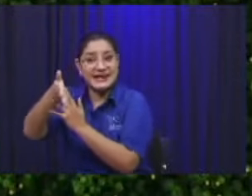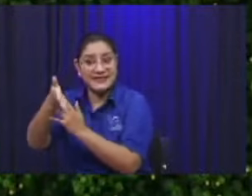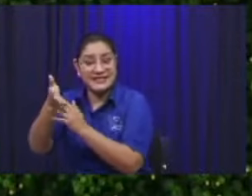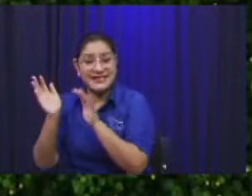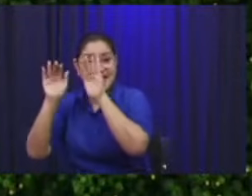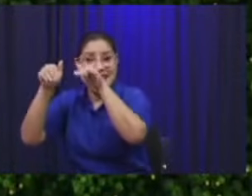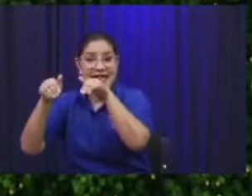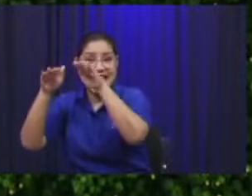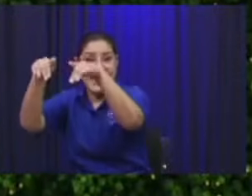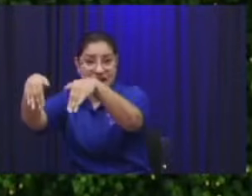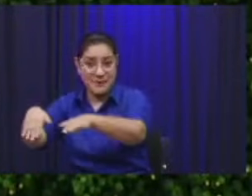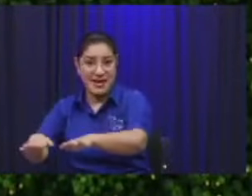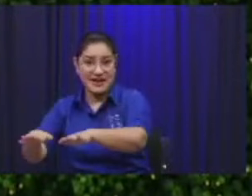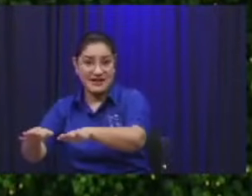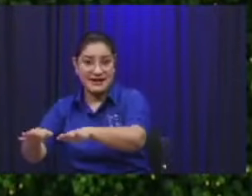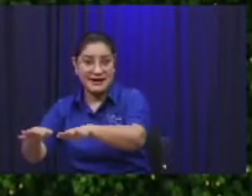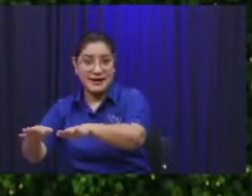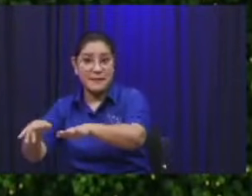aquí en la tierra